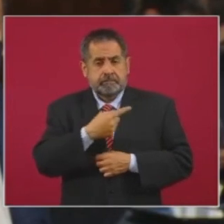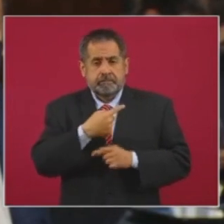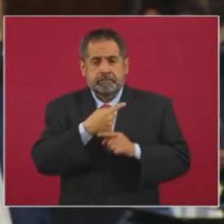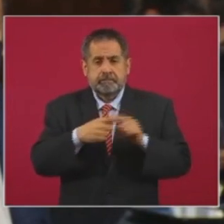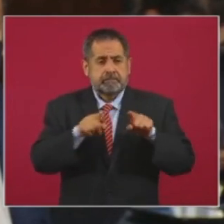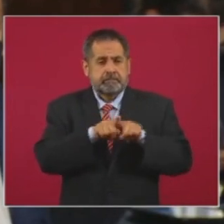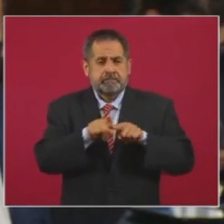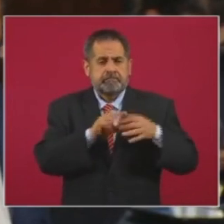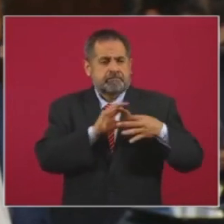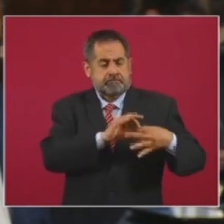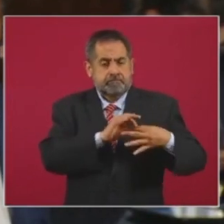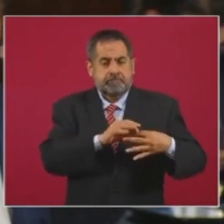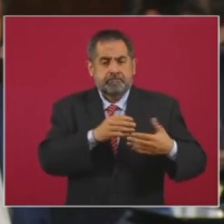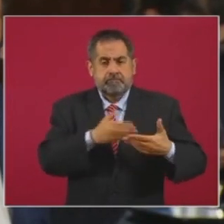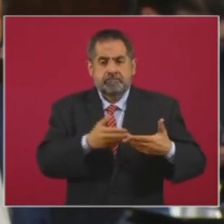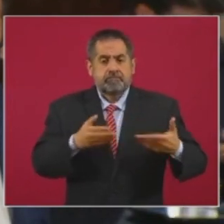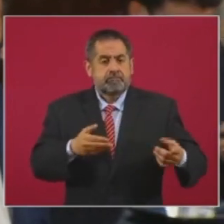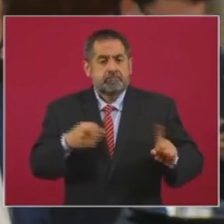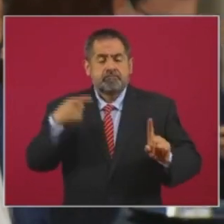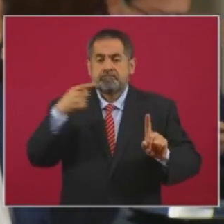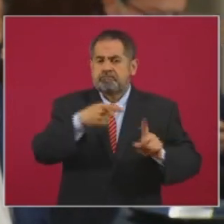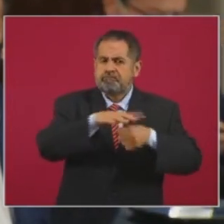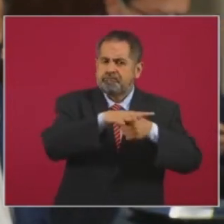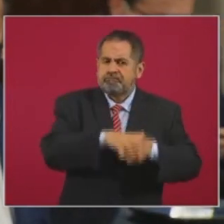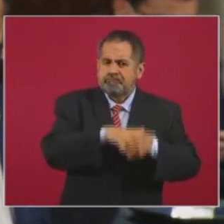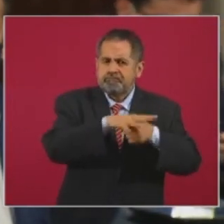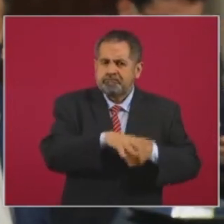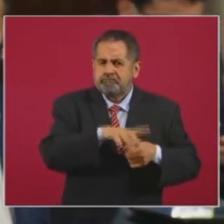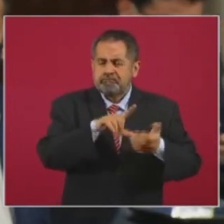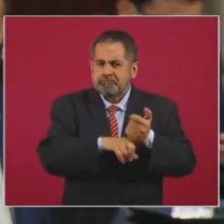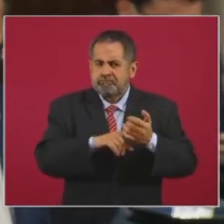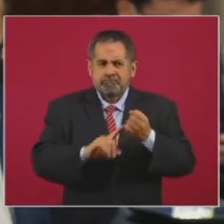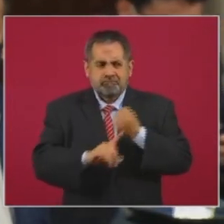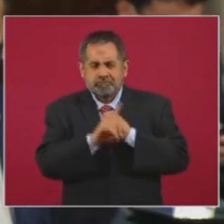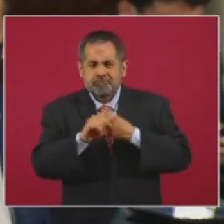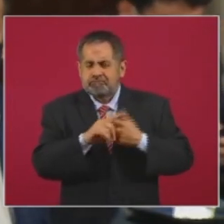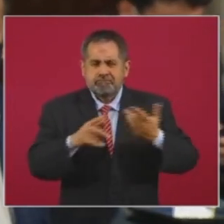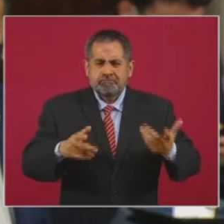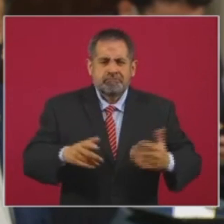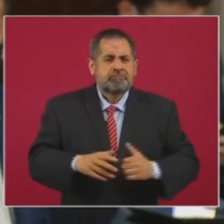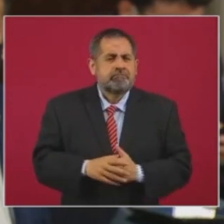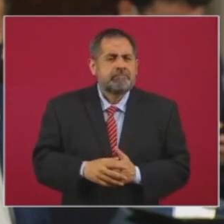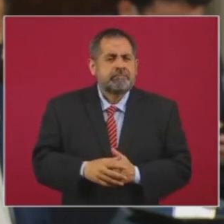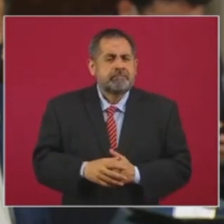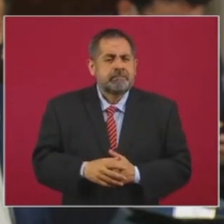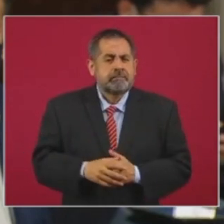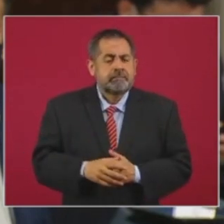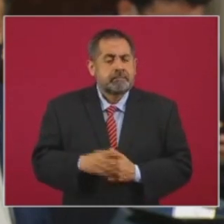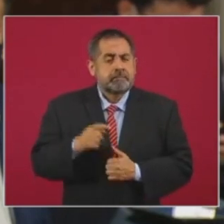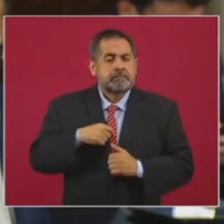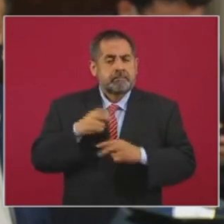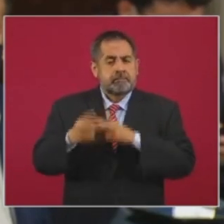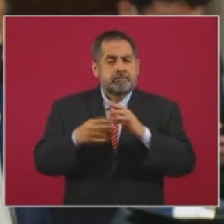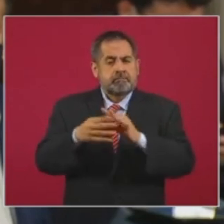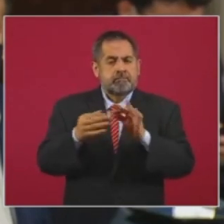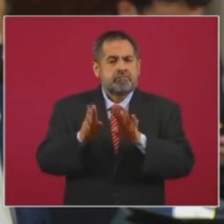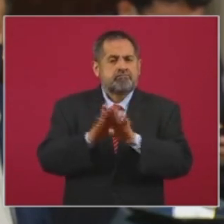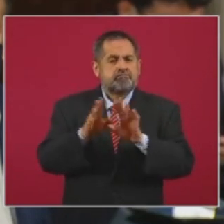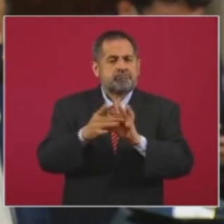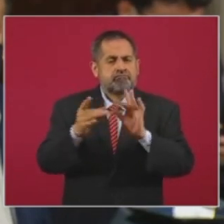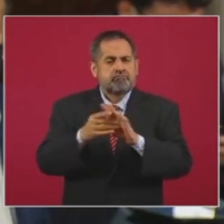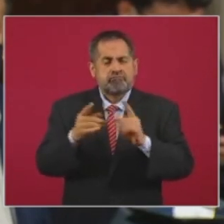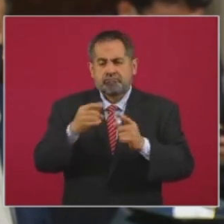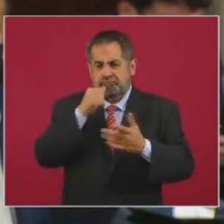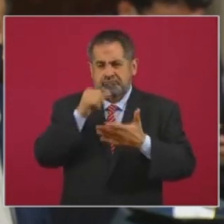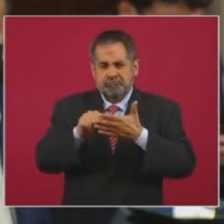Quintana Roo hoy, es objeto de represión por el actual gobernador. Y me voy a permitir leer una